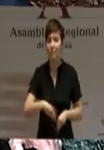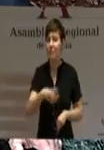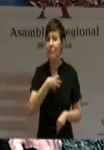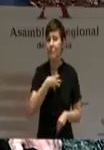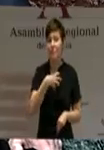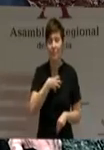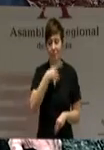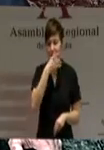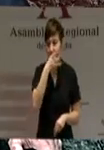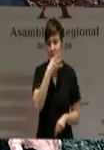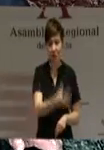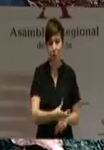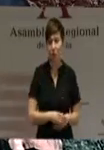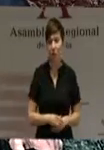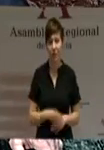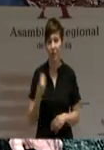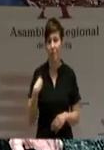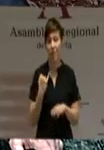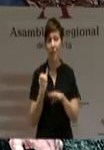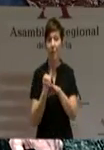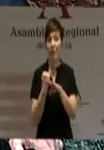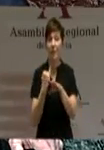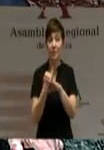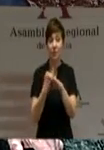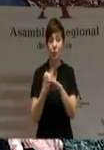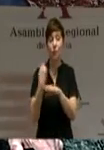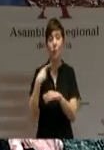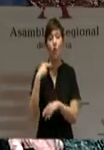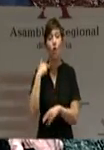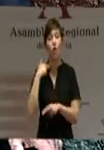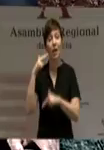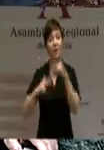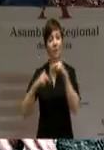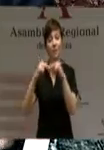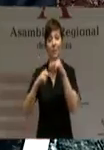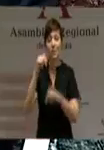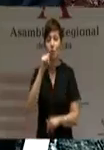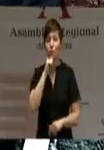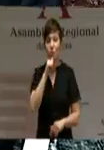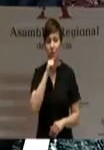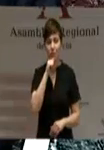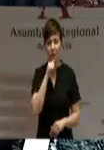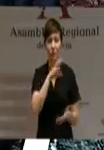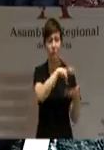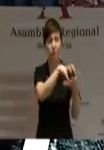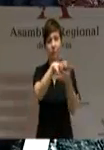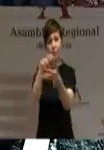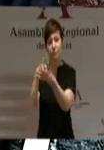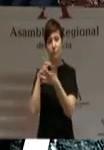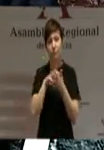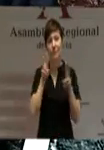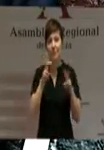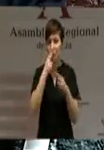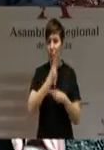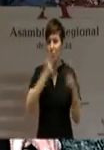auténtica vergüenza que el Instituto Rosginer esté aún sin reconstruir, al igual que ocurre con otras infraestructuras públicas